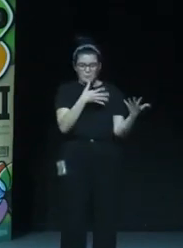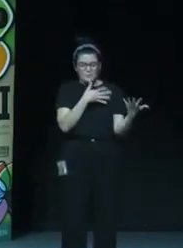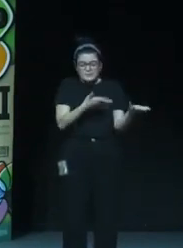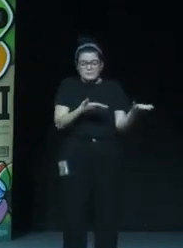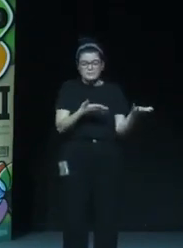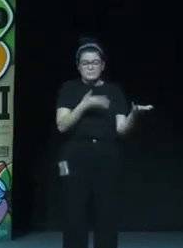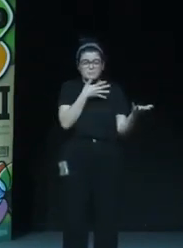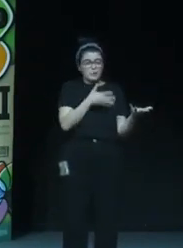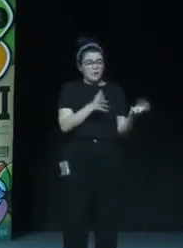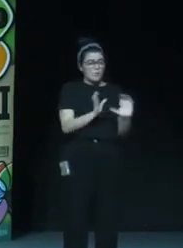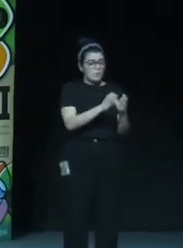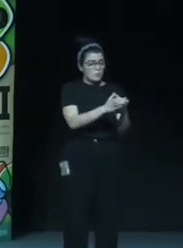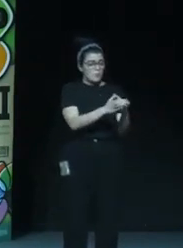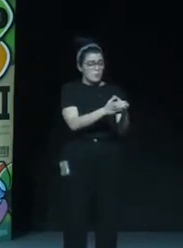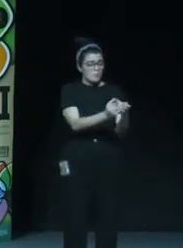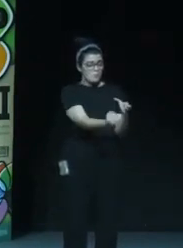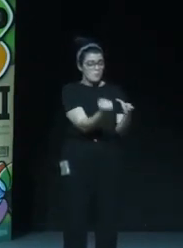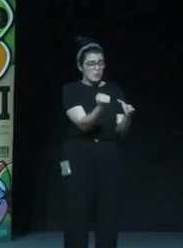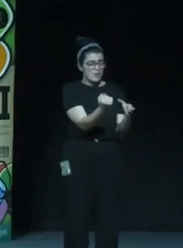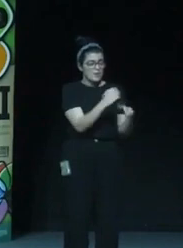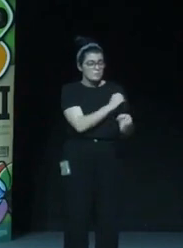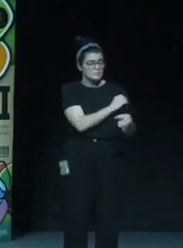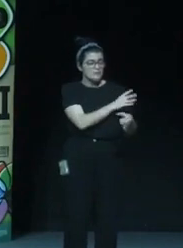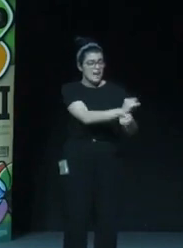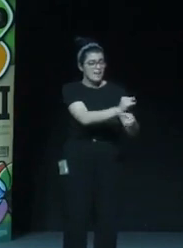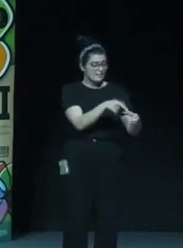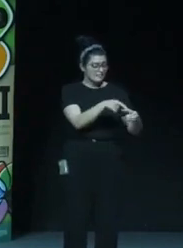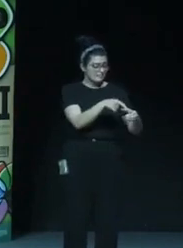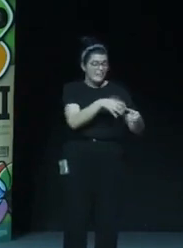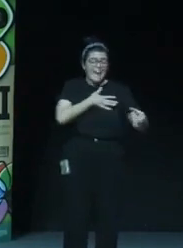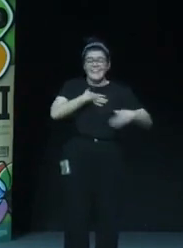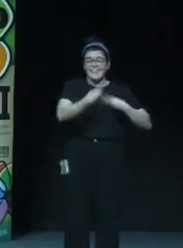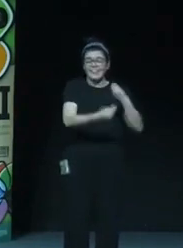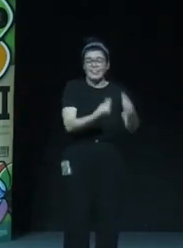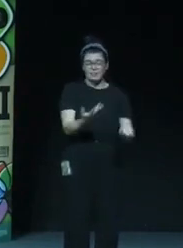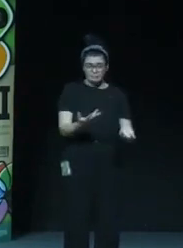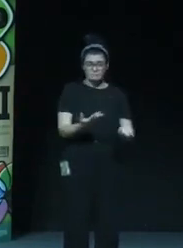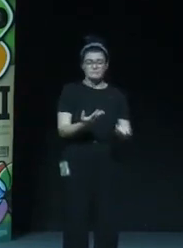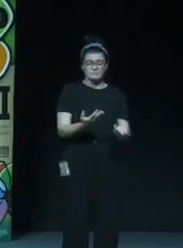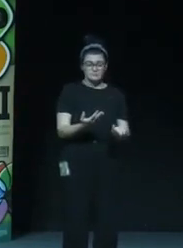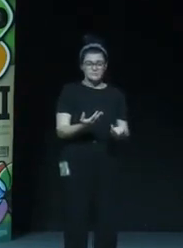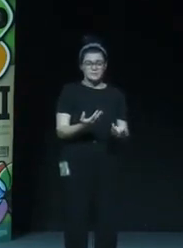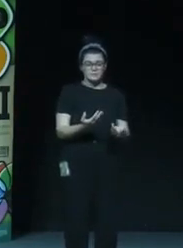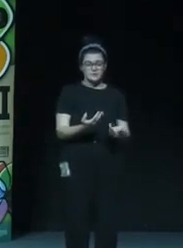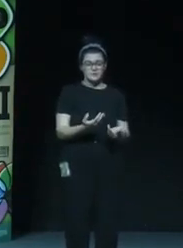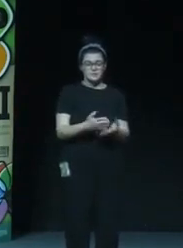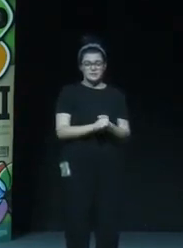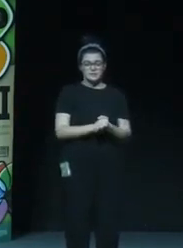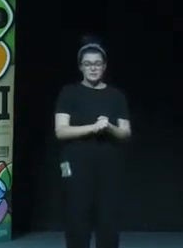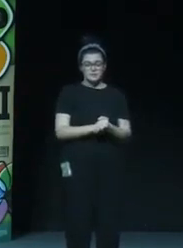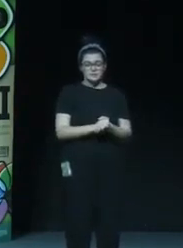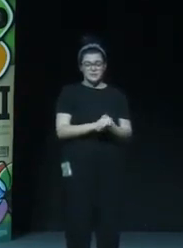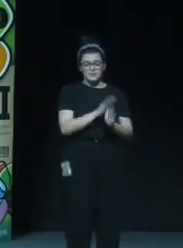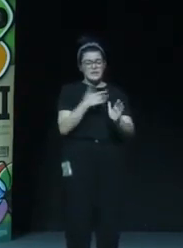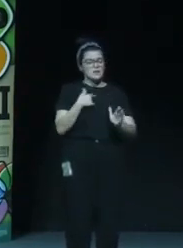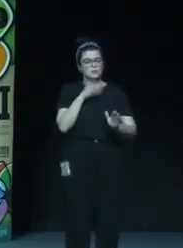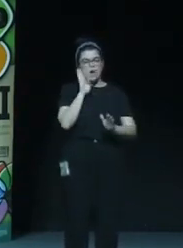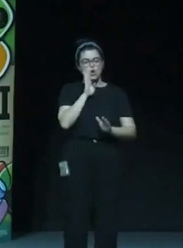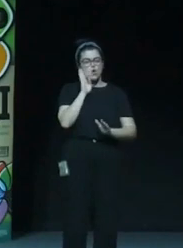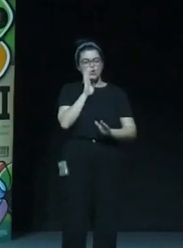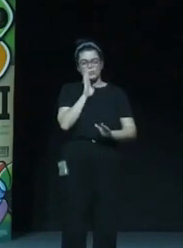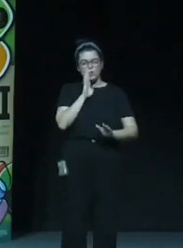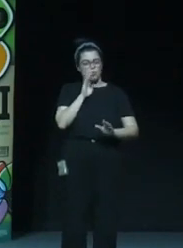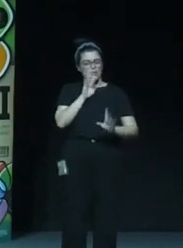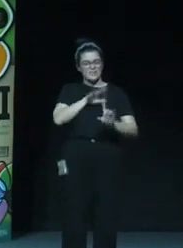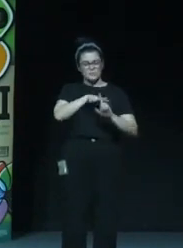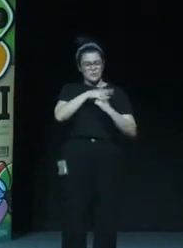por un poder, pues que a mí, pues es que ya digo, es que es una corrupción, el sistema está corrupto,